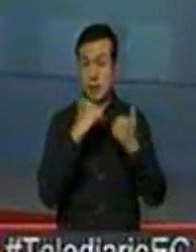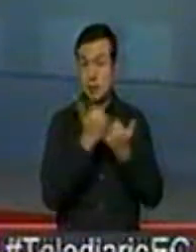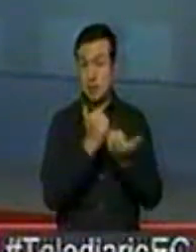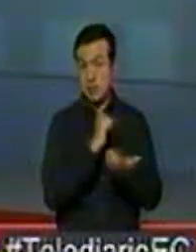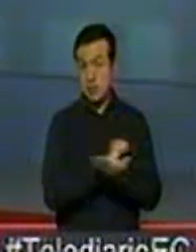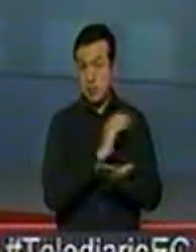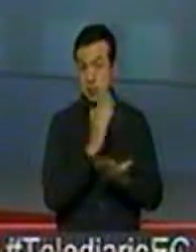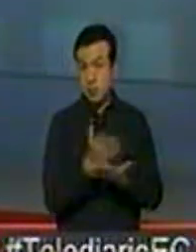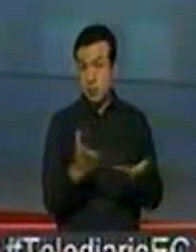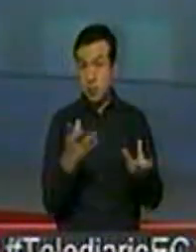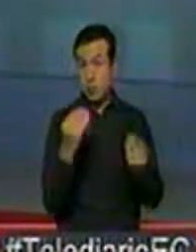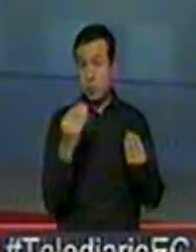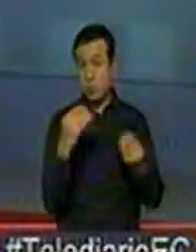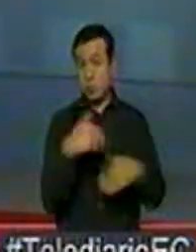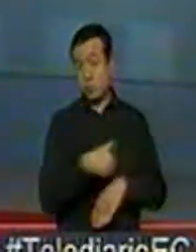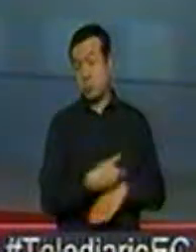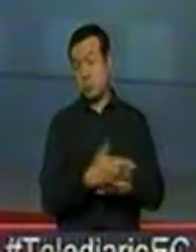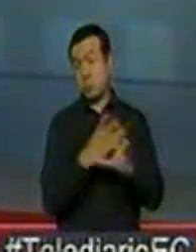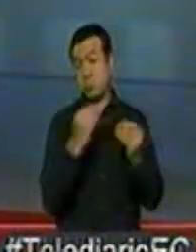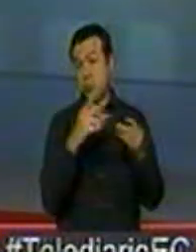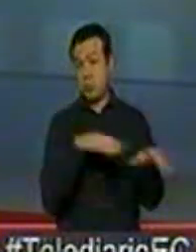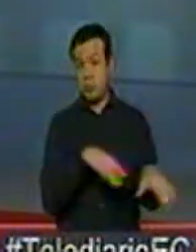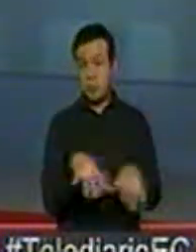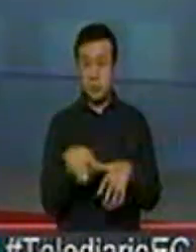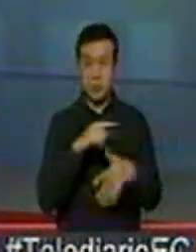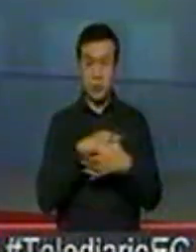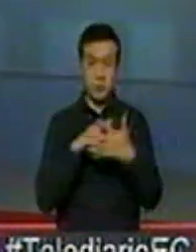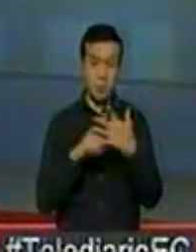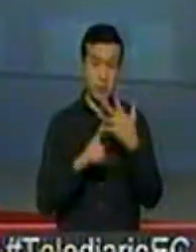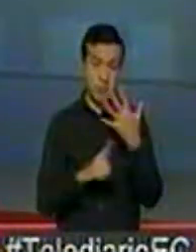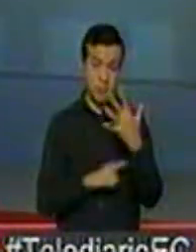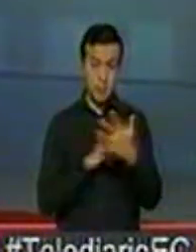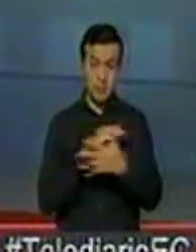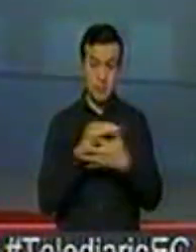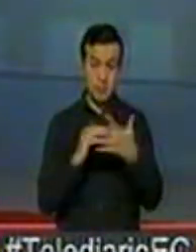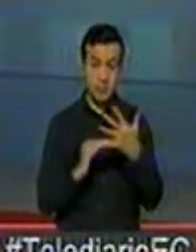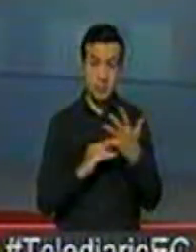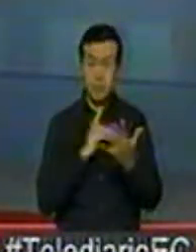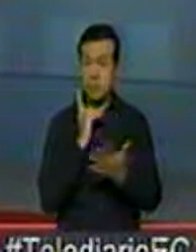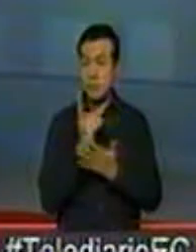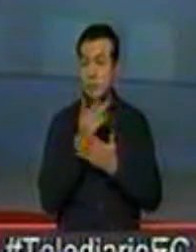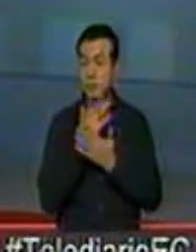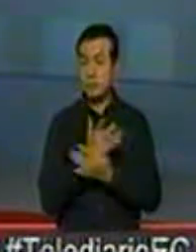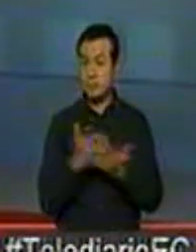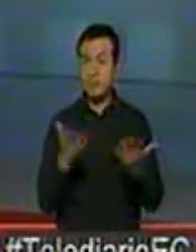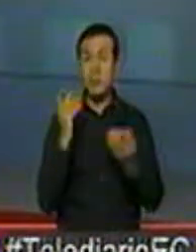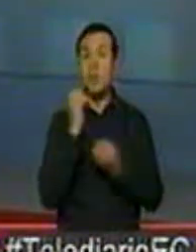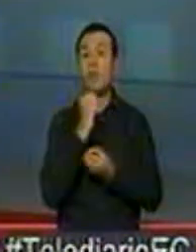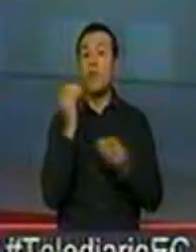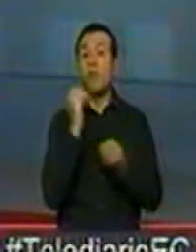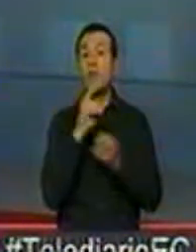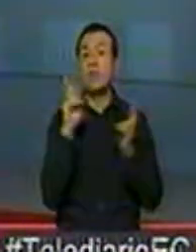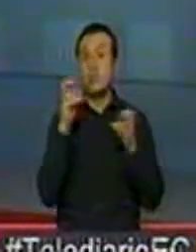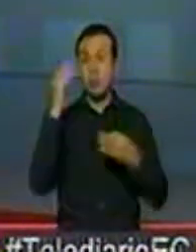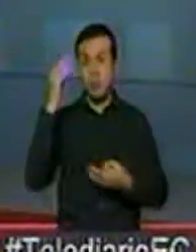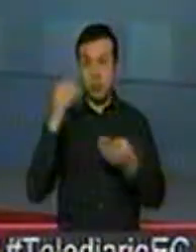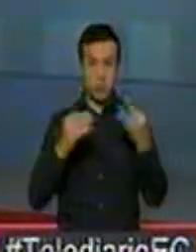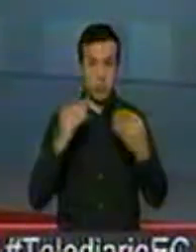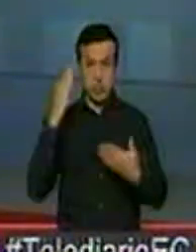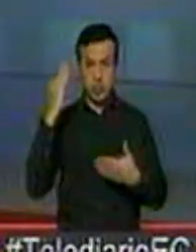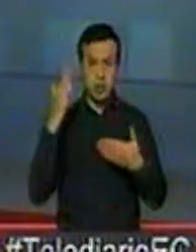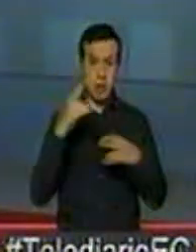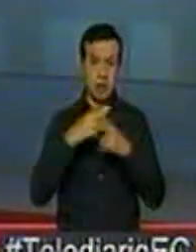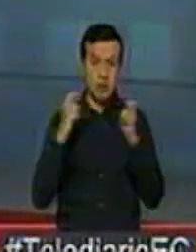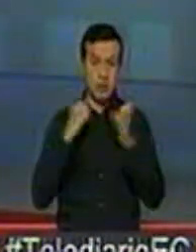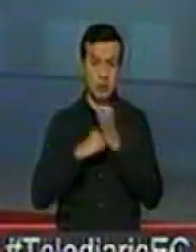será amplio en esta jornada, donde se tiene previsto conocer pues el informe sobre el juicio político a la